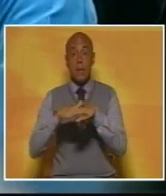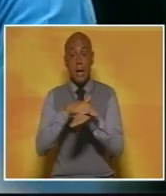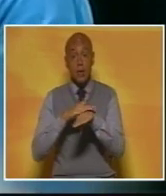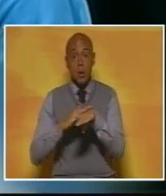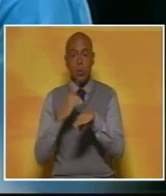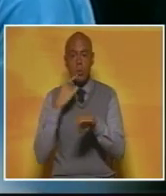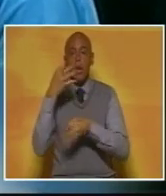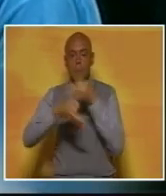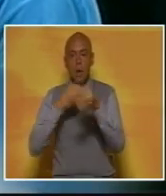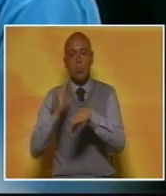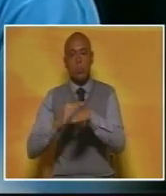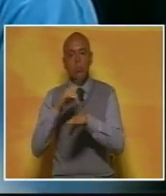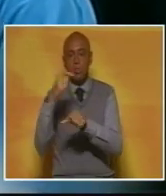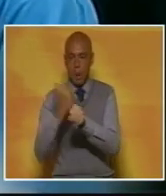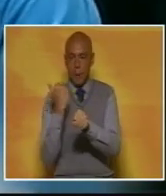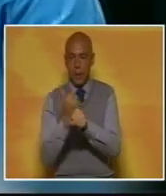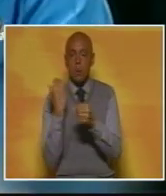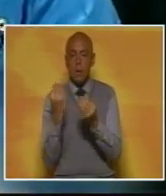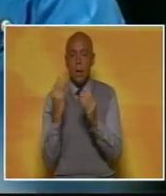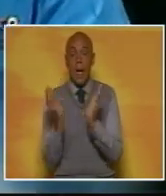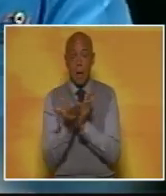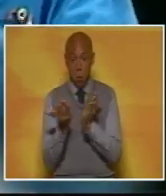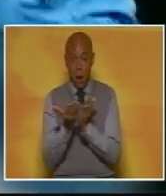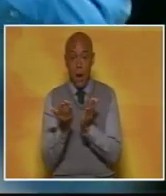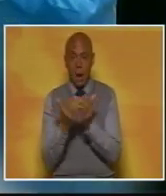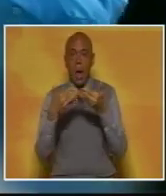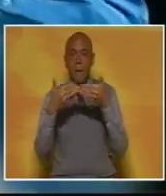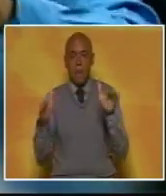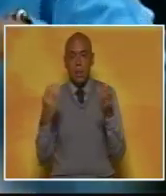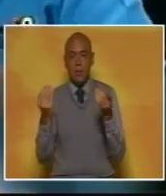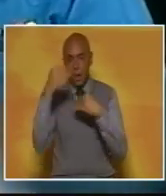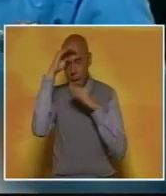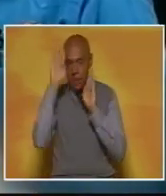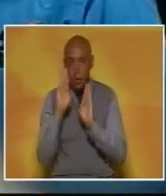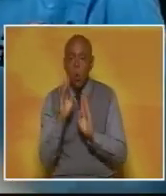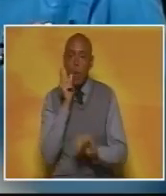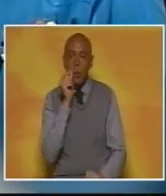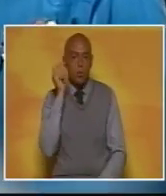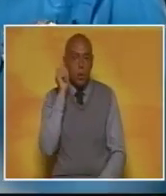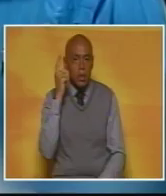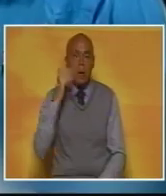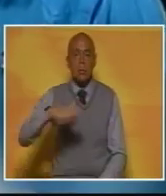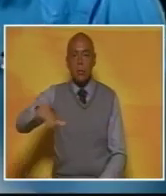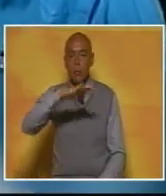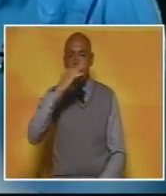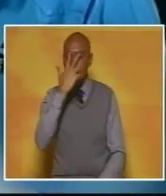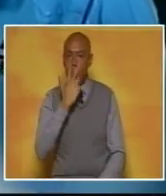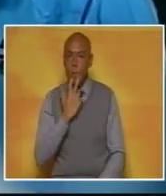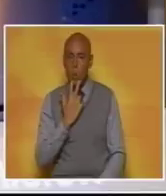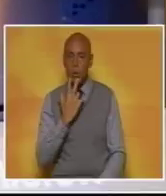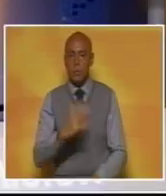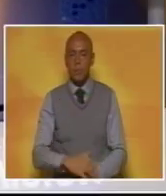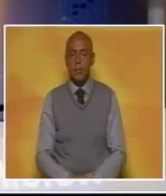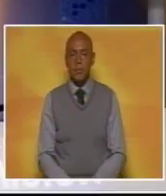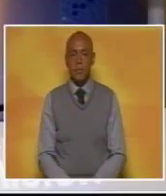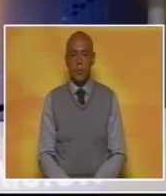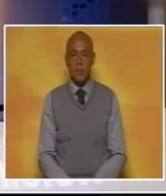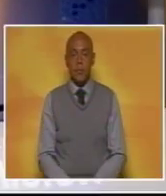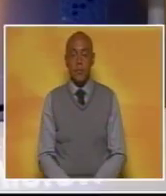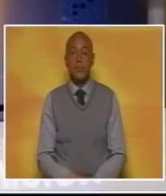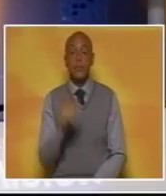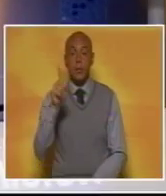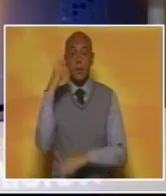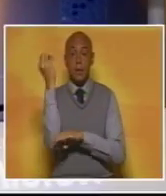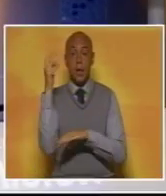están trabajando para que las escuelas estén abiertas con el objetivo de atender a las comunidades más vulnerables. La